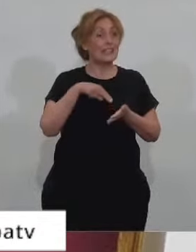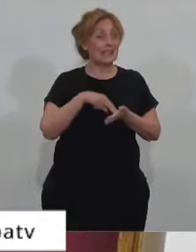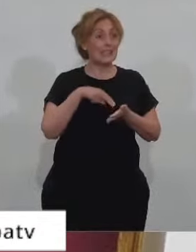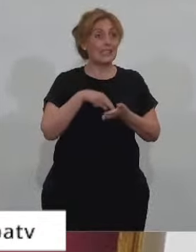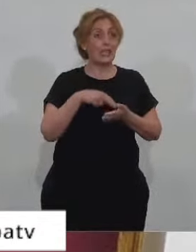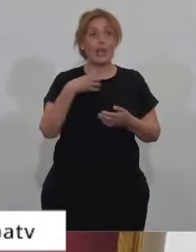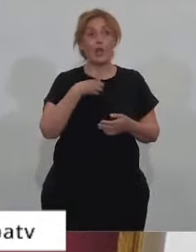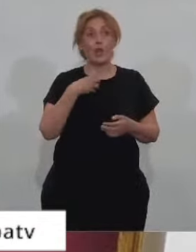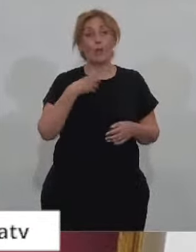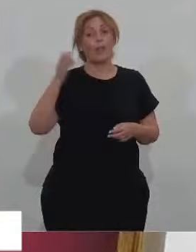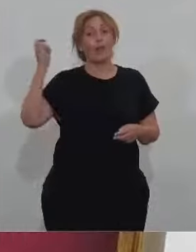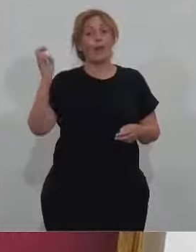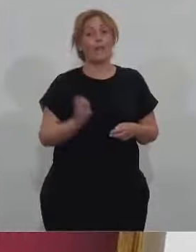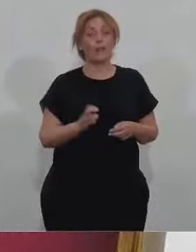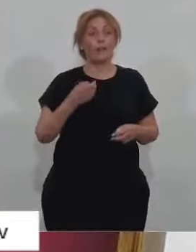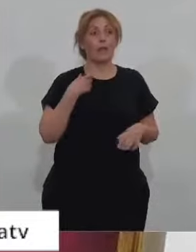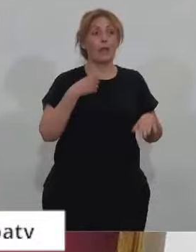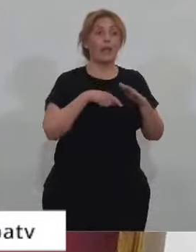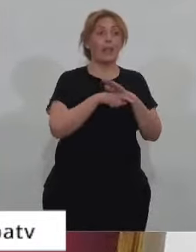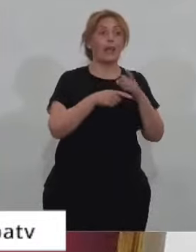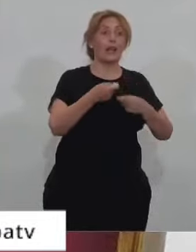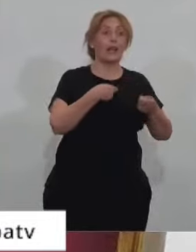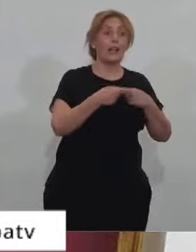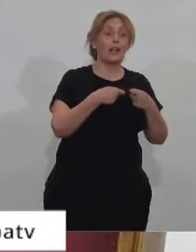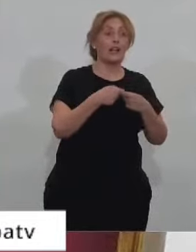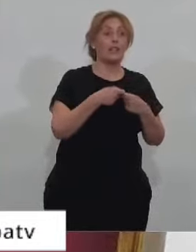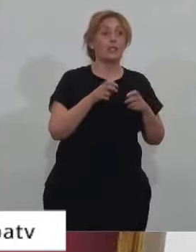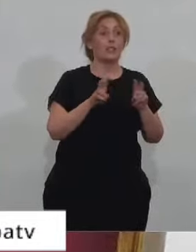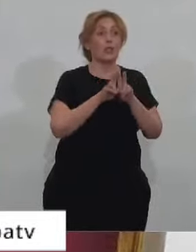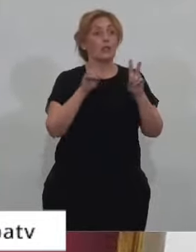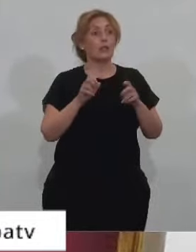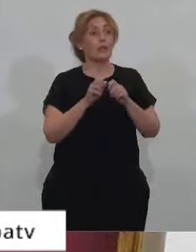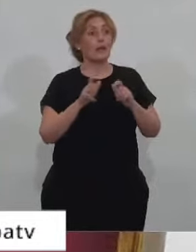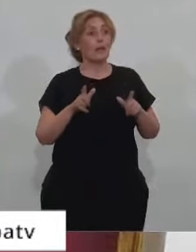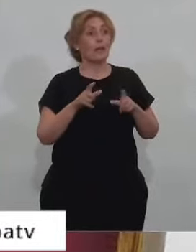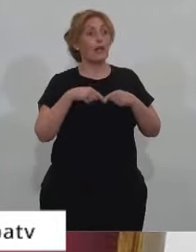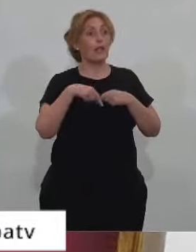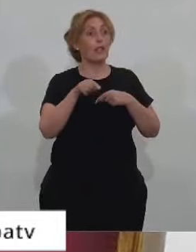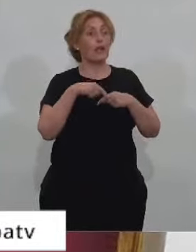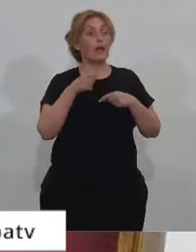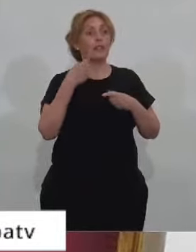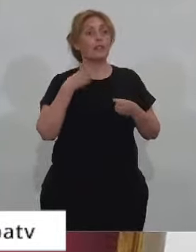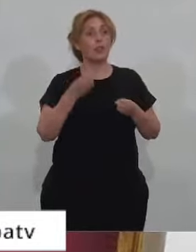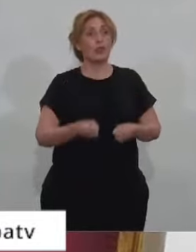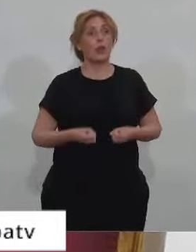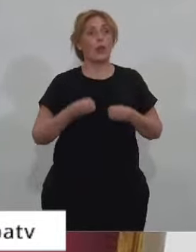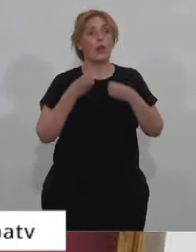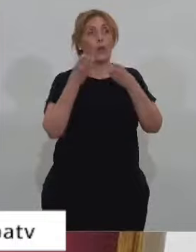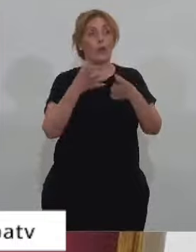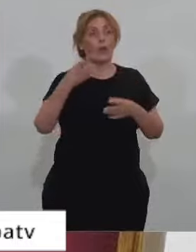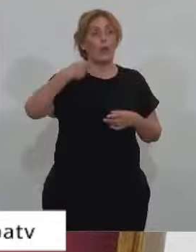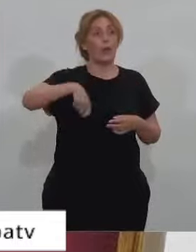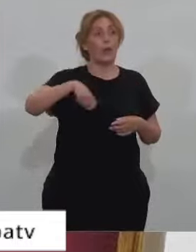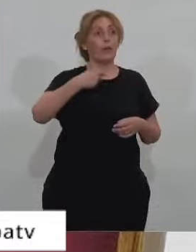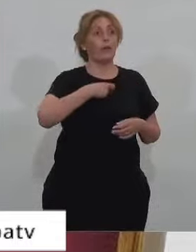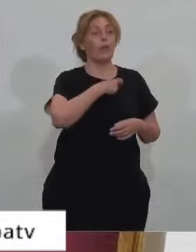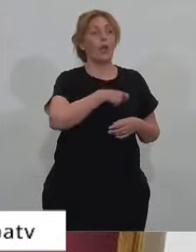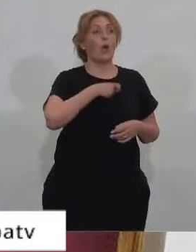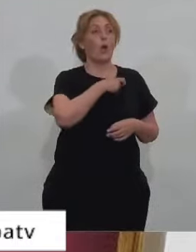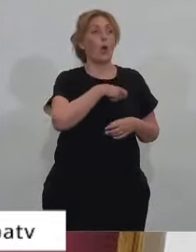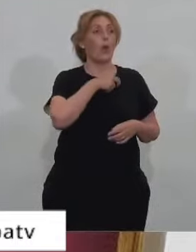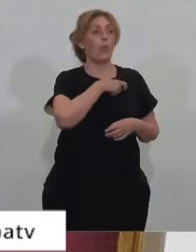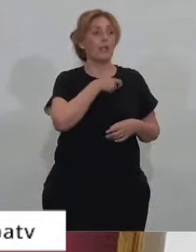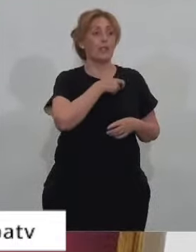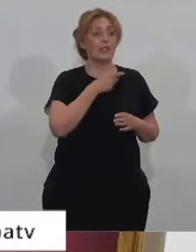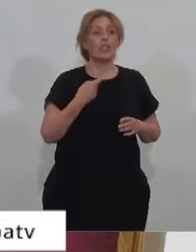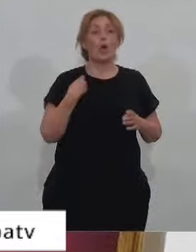al teletrabajo. Toda esta información se le puso en conocimiento del presidente de la comisión paritaria el día anterior. Al día de hoy yo no he tenido respuesta por